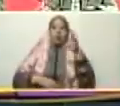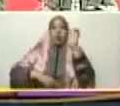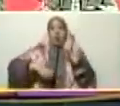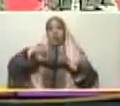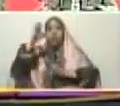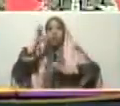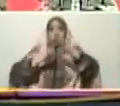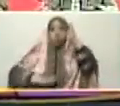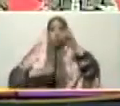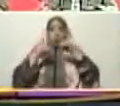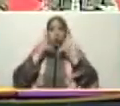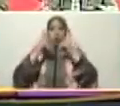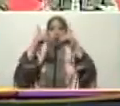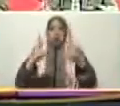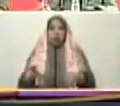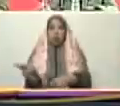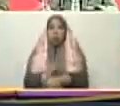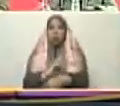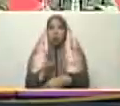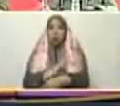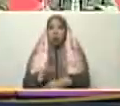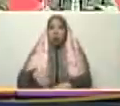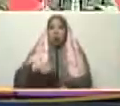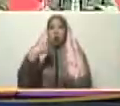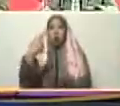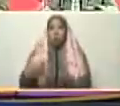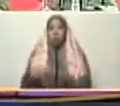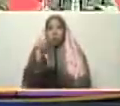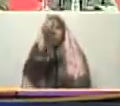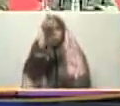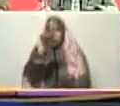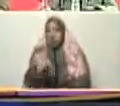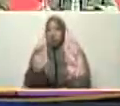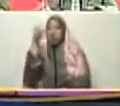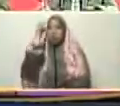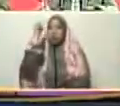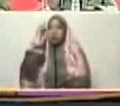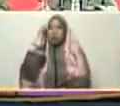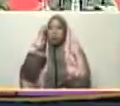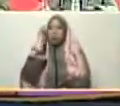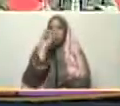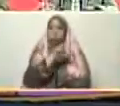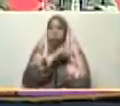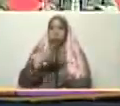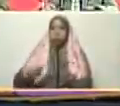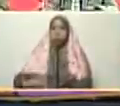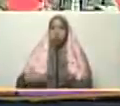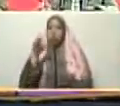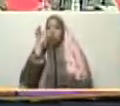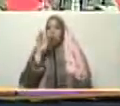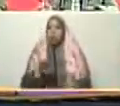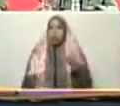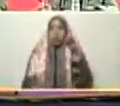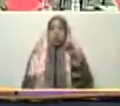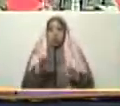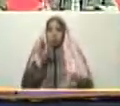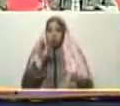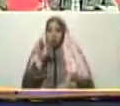inmediatas en los próximos días que las vicepresidencias territoriales ya no se justifican